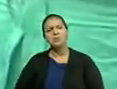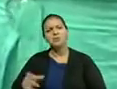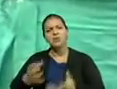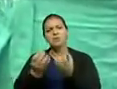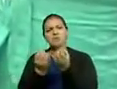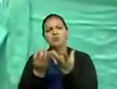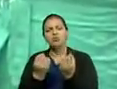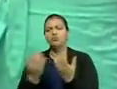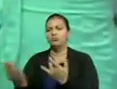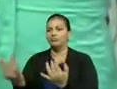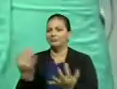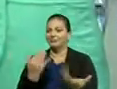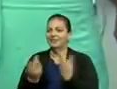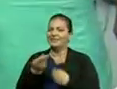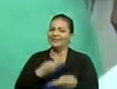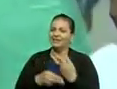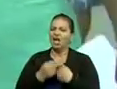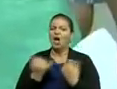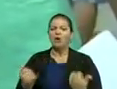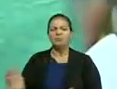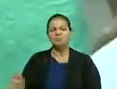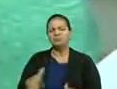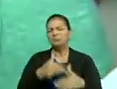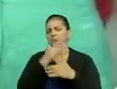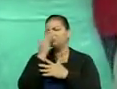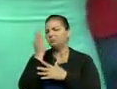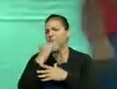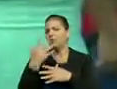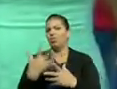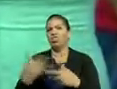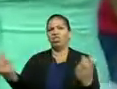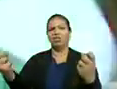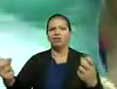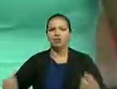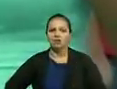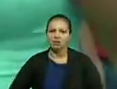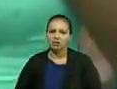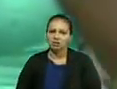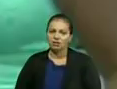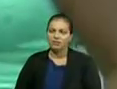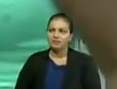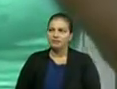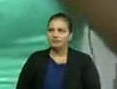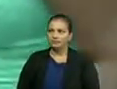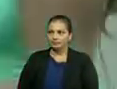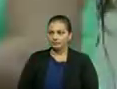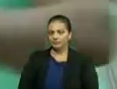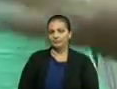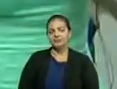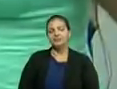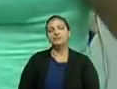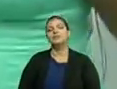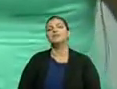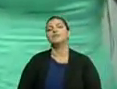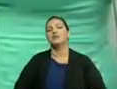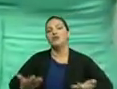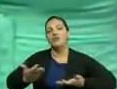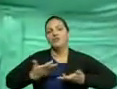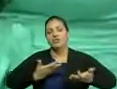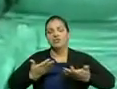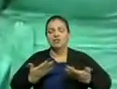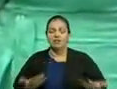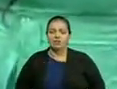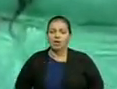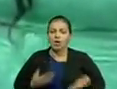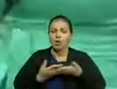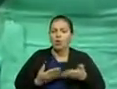Dinero, Ernesto Albaña en la Y. ¿Qué vendes tú ahí? Legumbres, todo eso, y lo que es tienda abasto. Barato. Y ahora tienes que venderlo más barato. Claro,